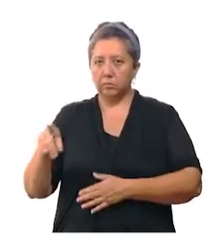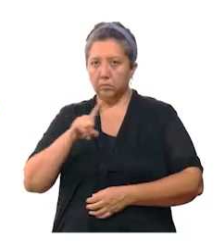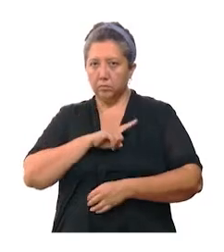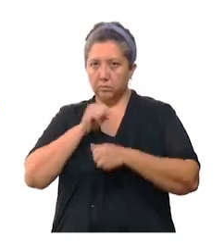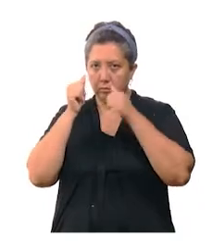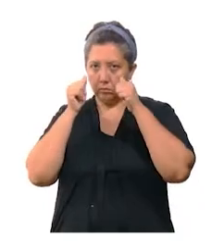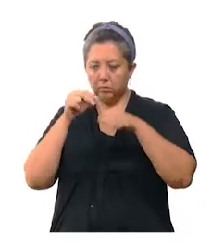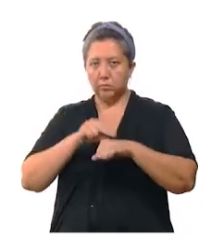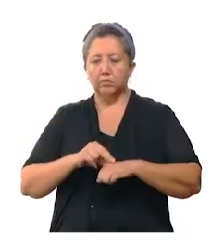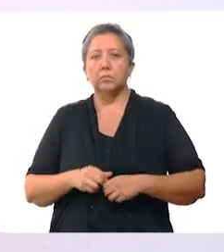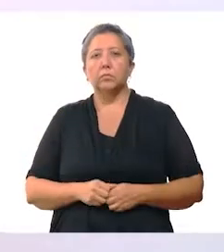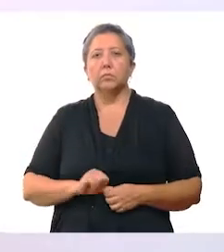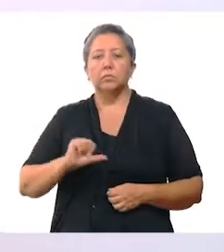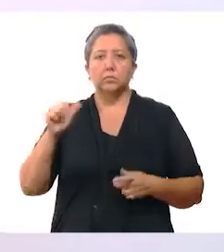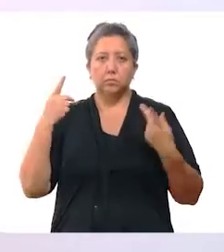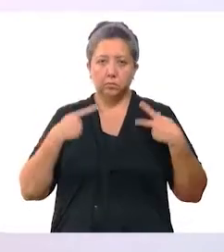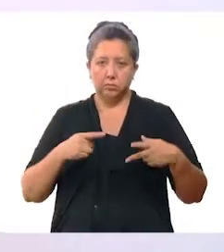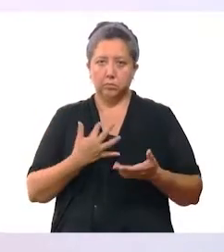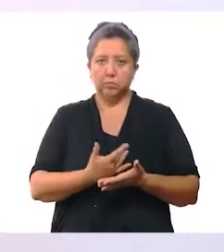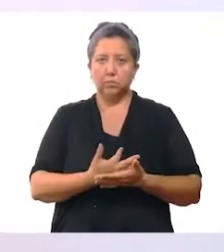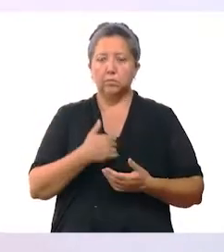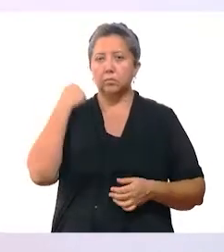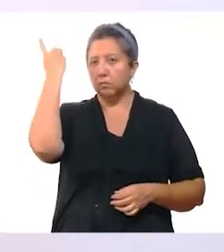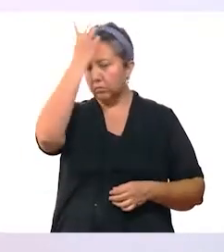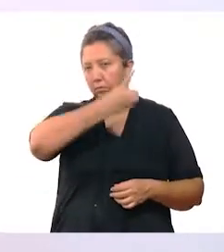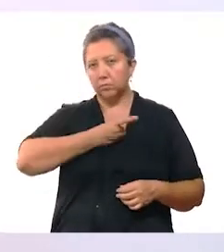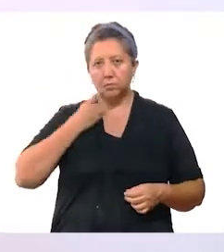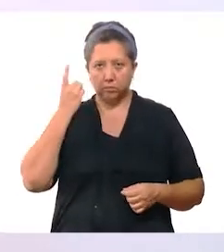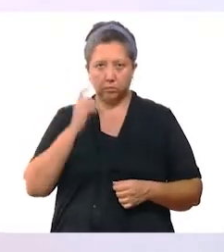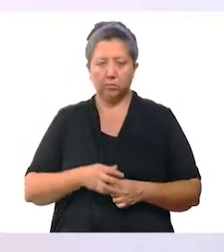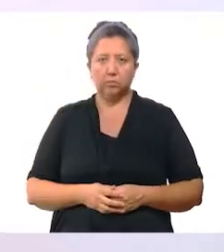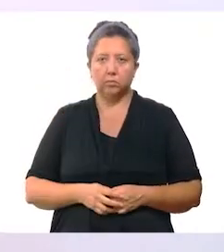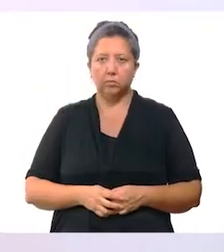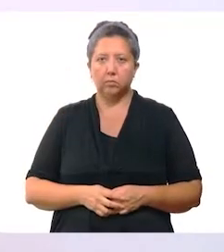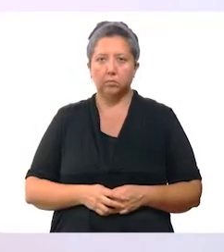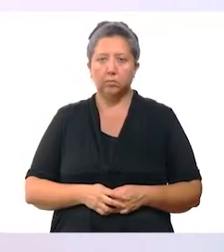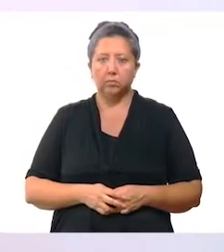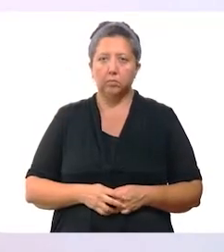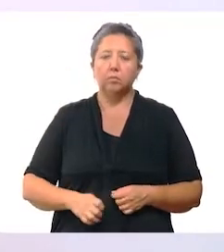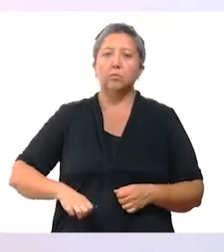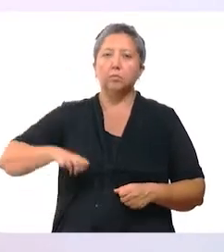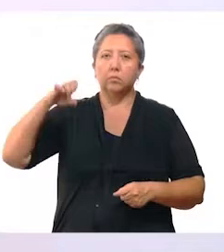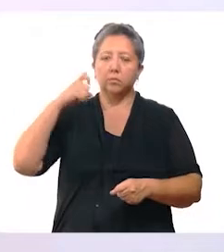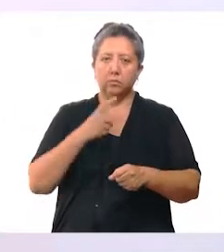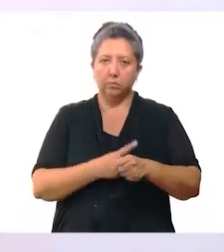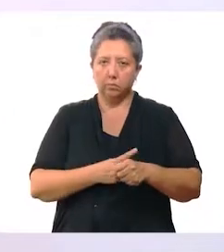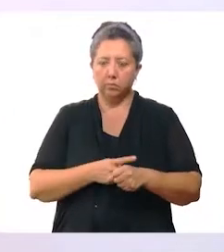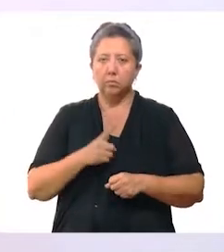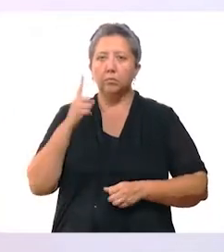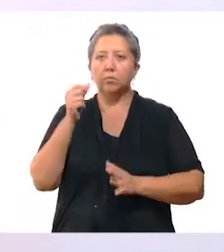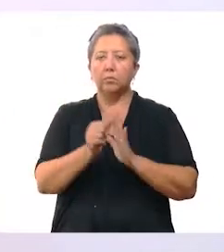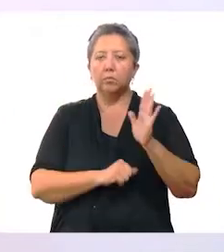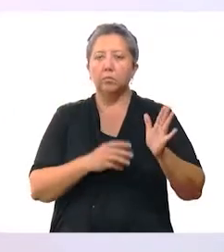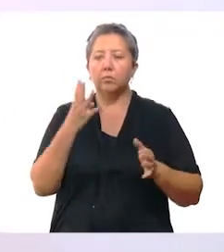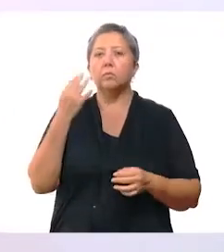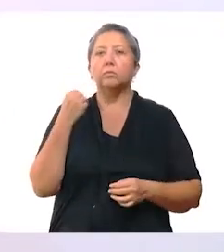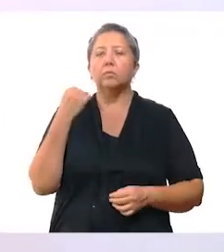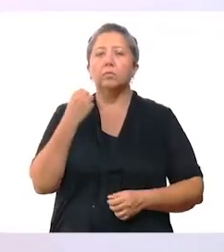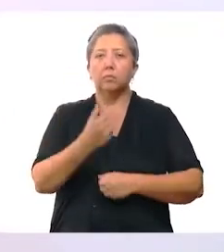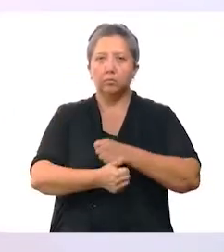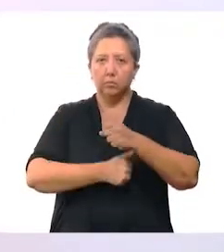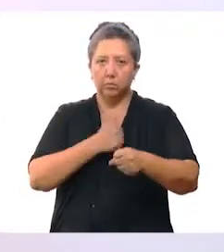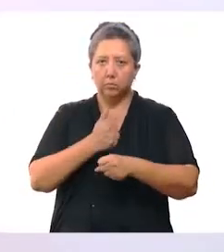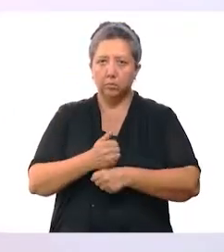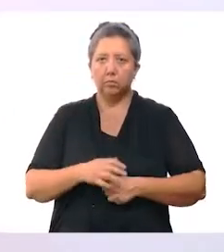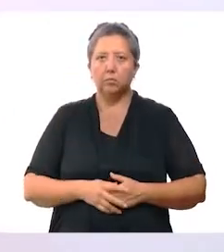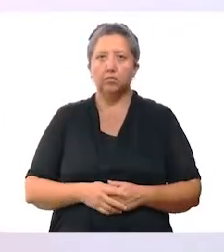y en aislamiento total. Hay otros pacientes a la espera de diagnóstico. El rango de edad de los casos es de 1 mes a